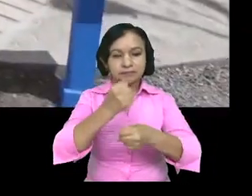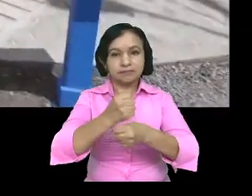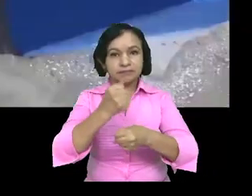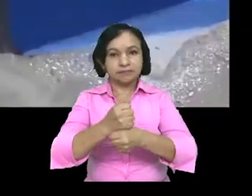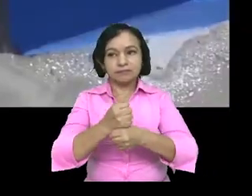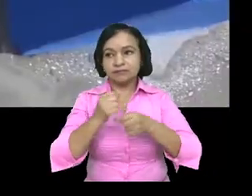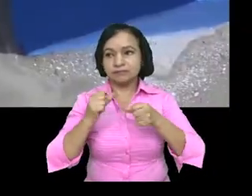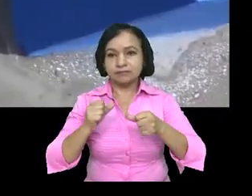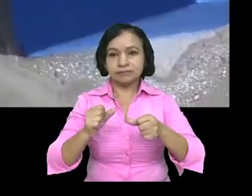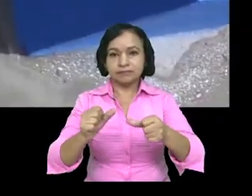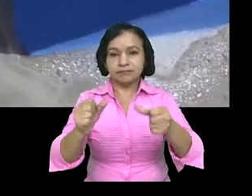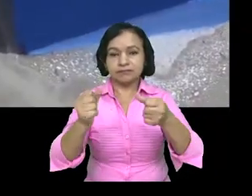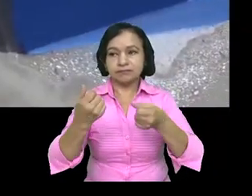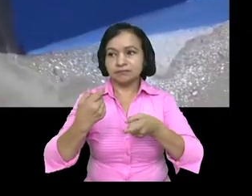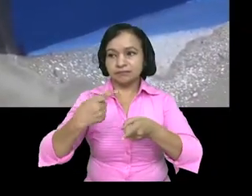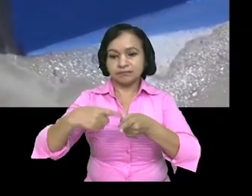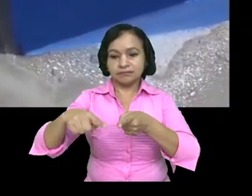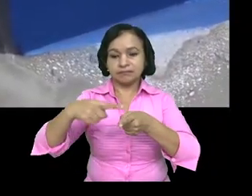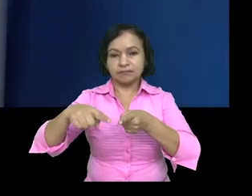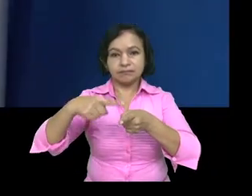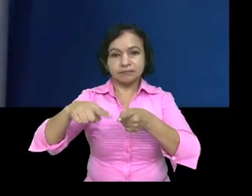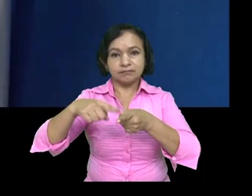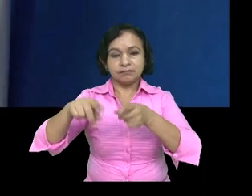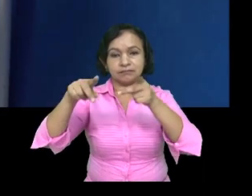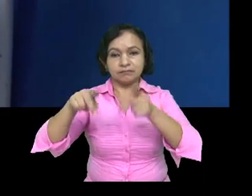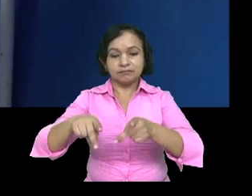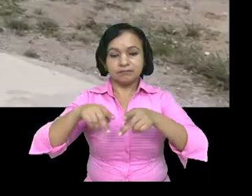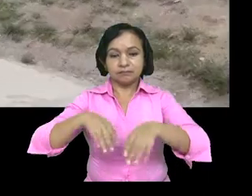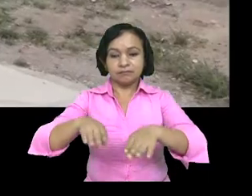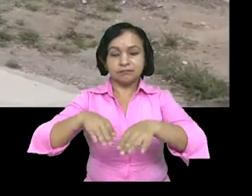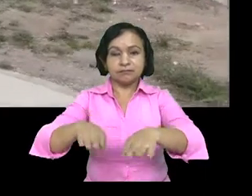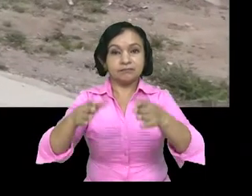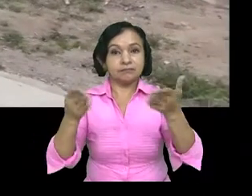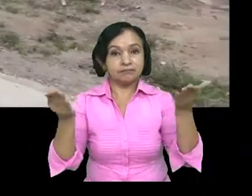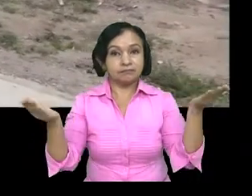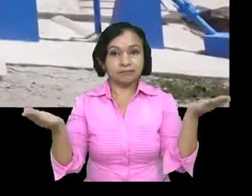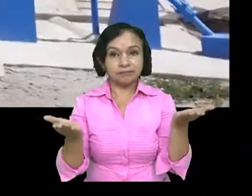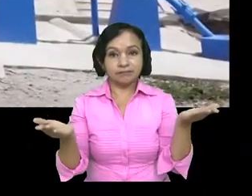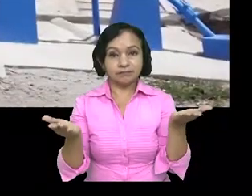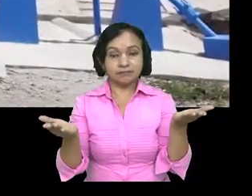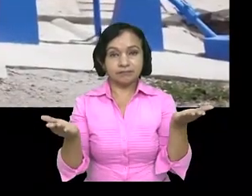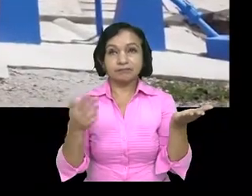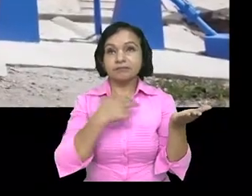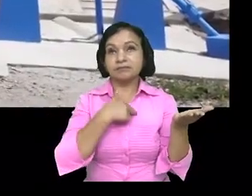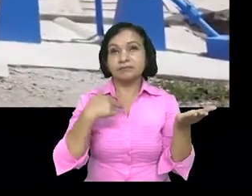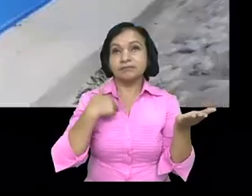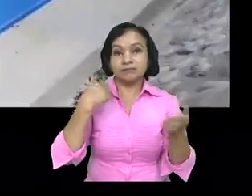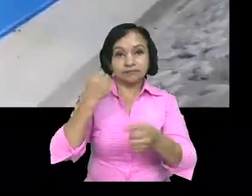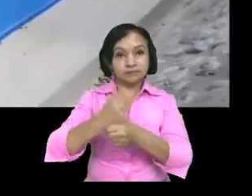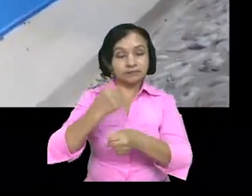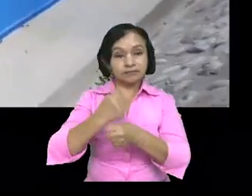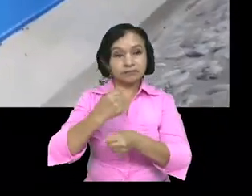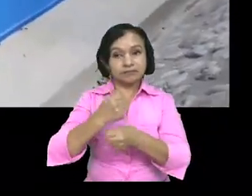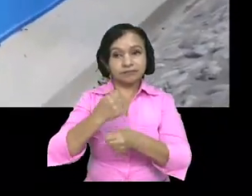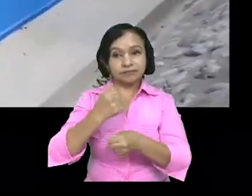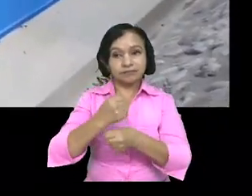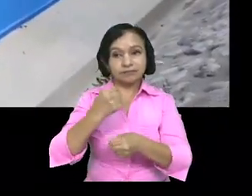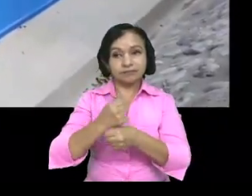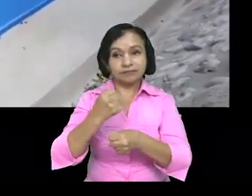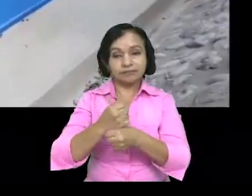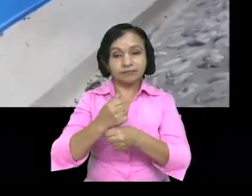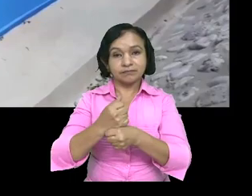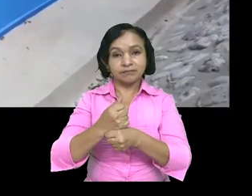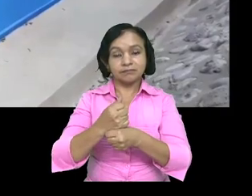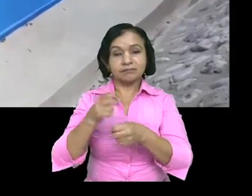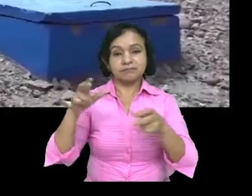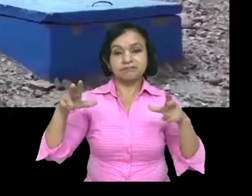Es lo que nosotros pagamos por un costurero, una costurera. Sí, entonces, Y ese trabajo, digamos, de ocio que le